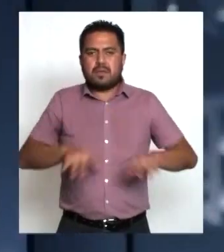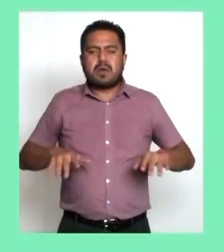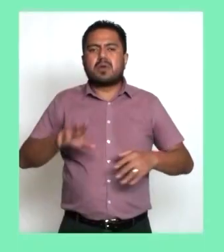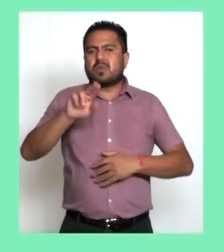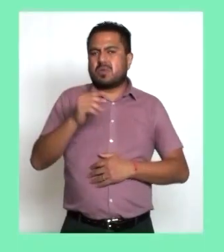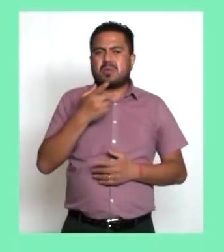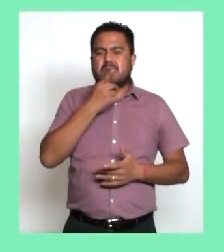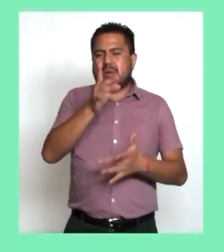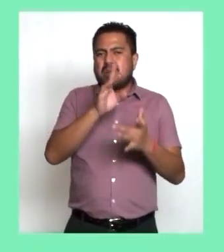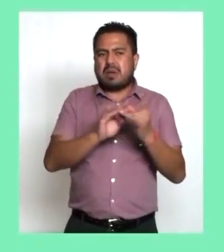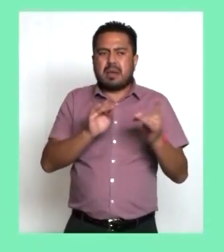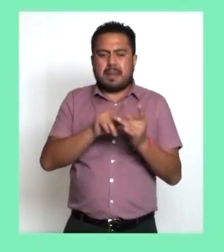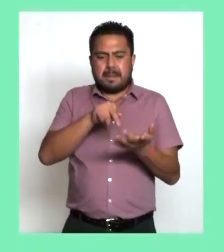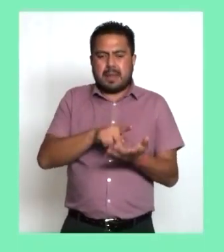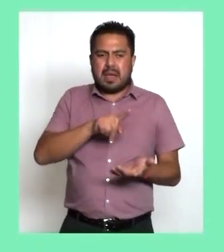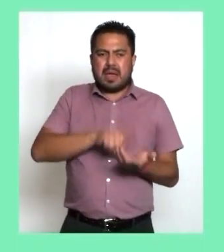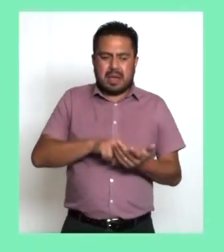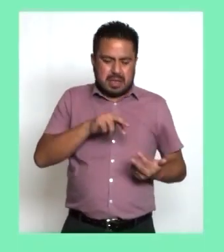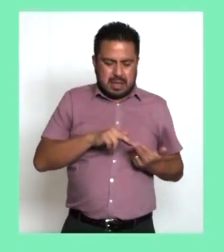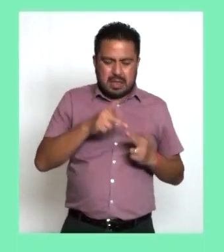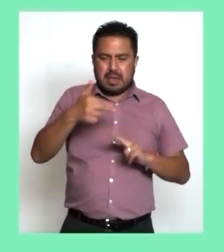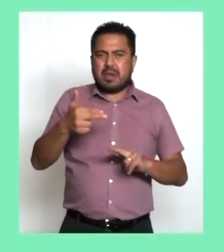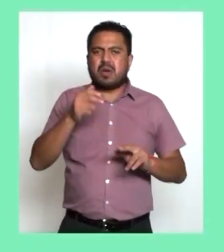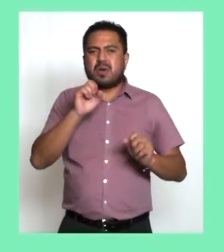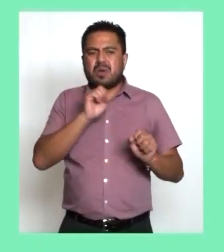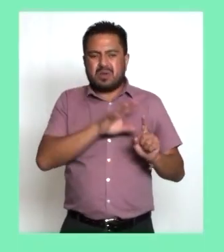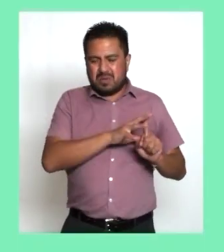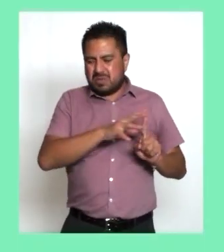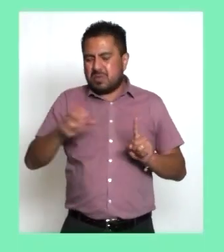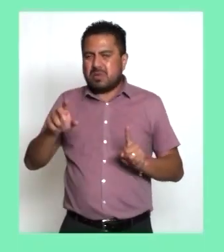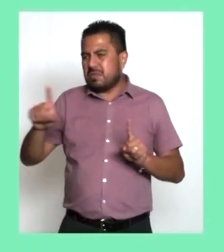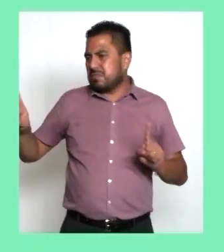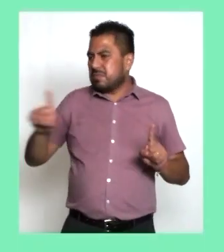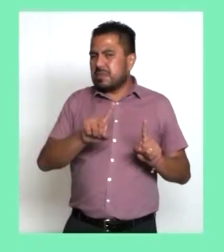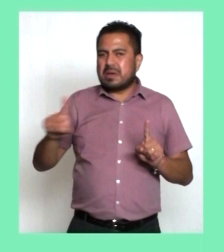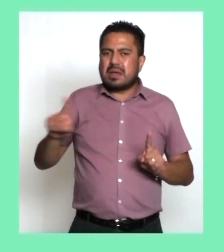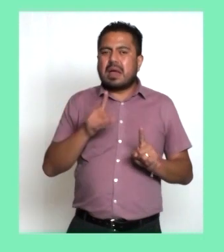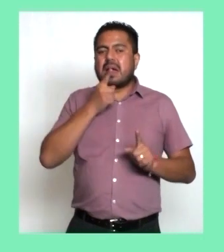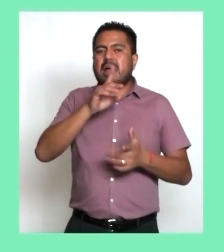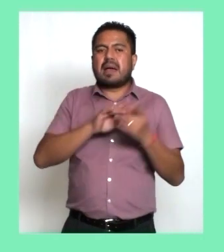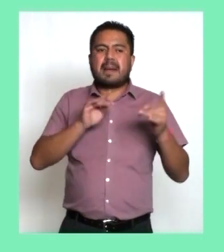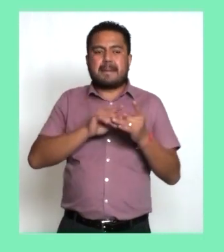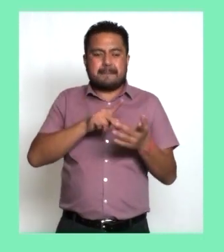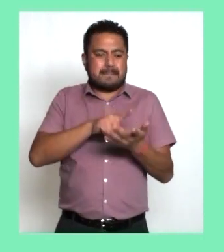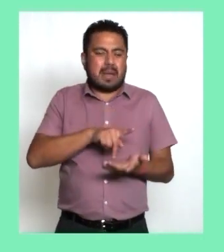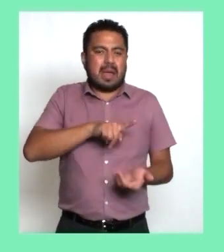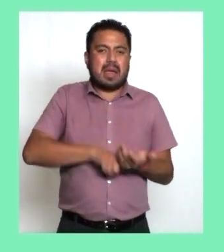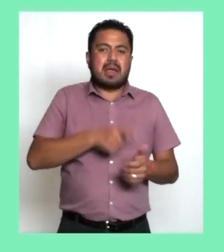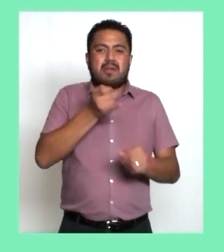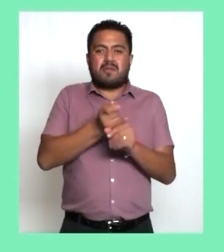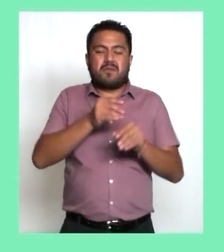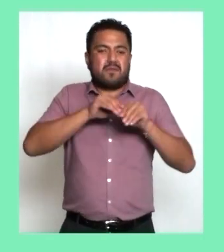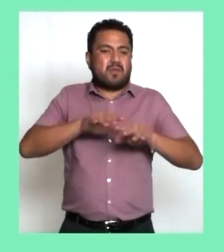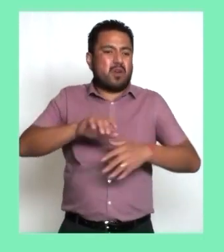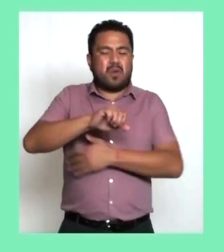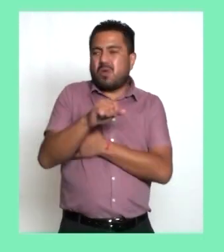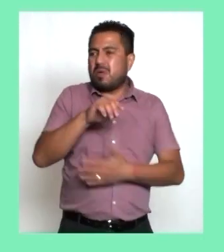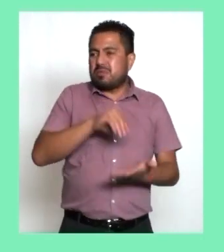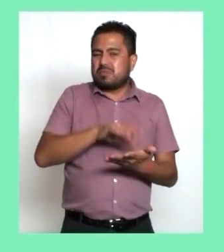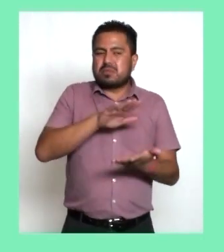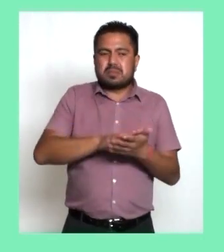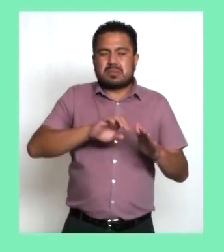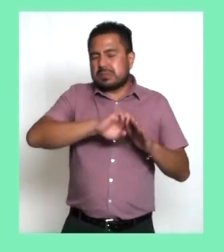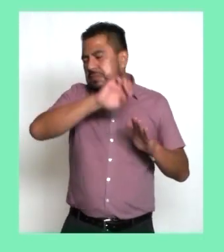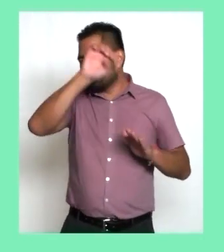información. No hablamos del peso de los cables o de los transistores, no, hablamos del peso de la